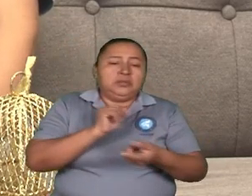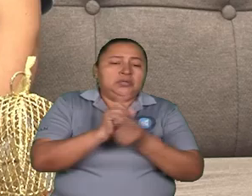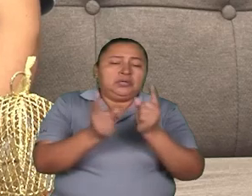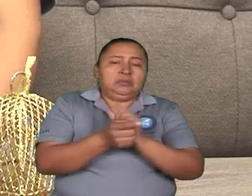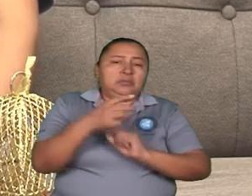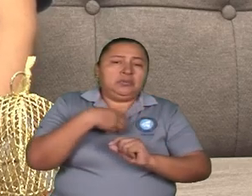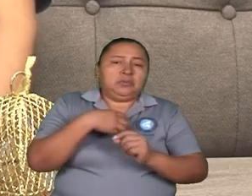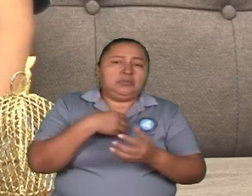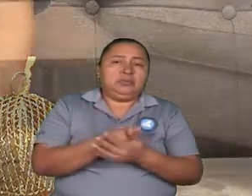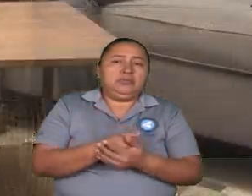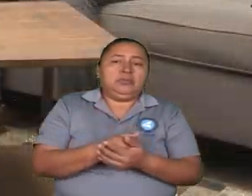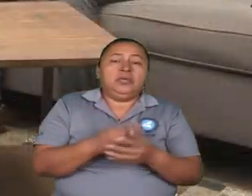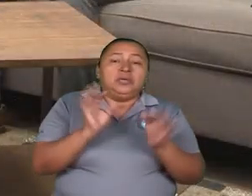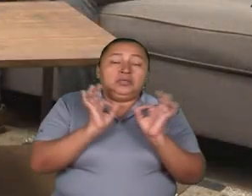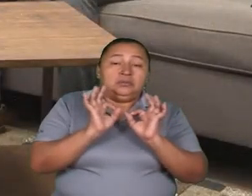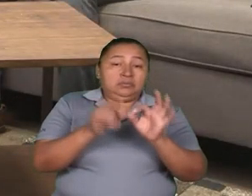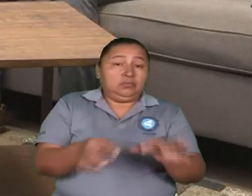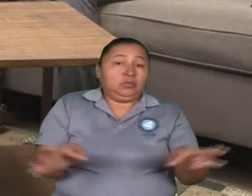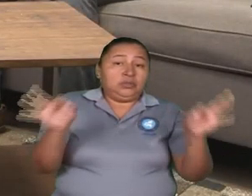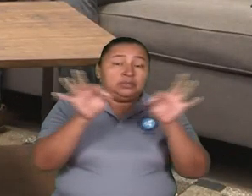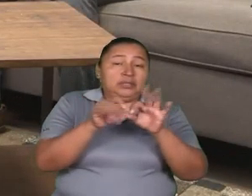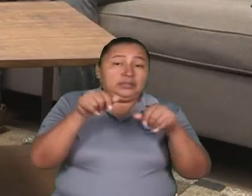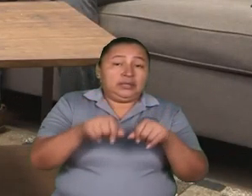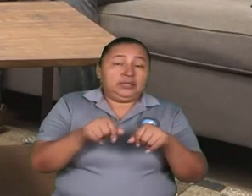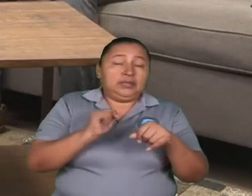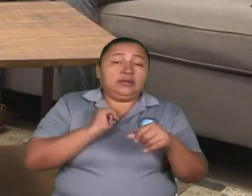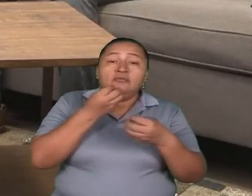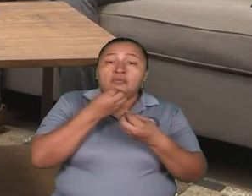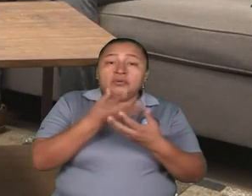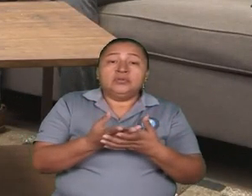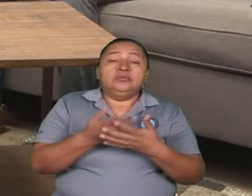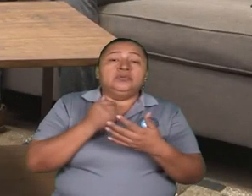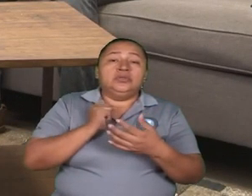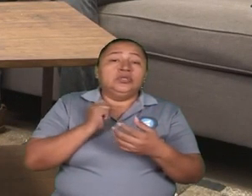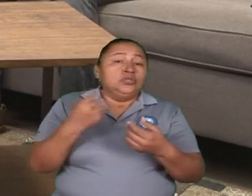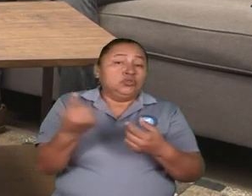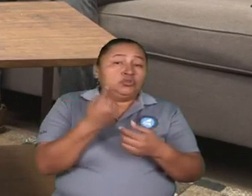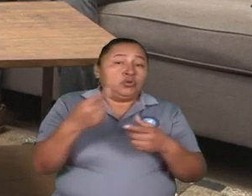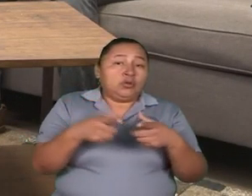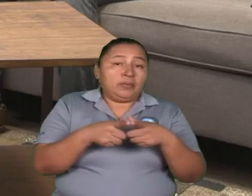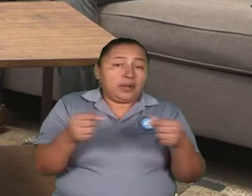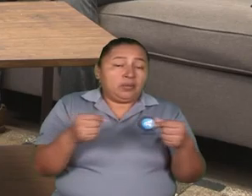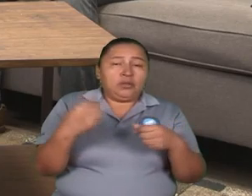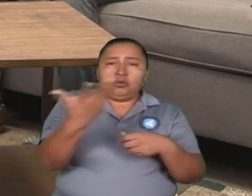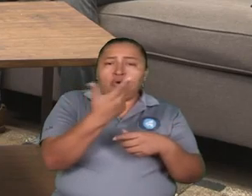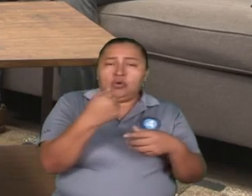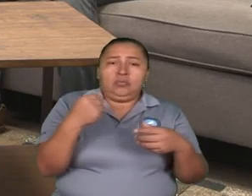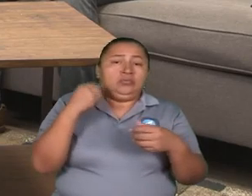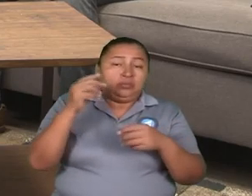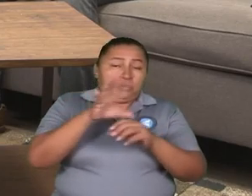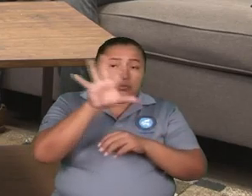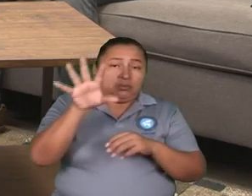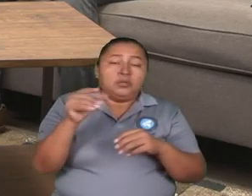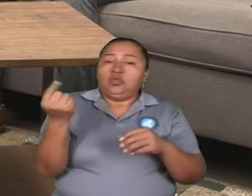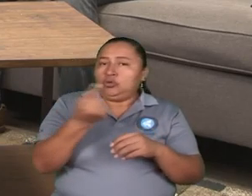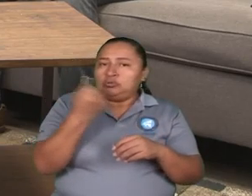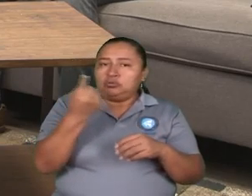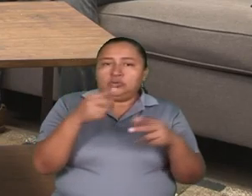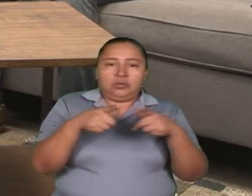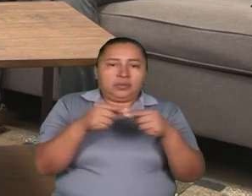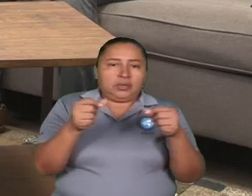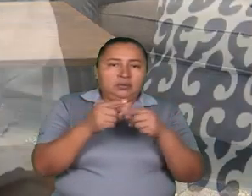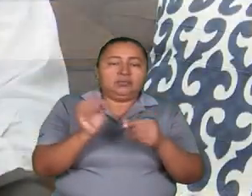trabajando. Claro, hay algunas alcaldías que tienen su propia temática, su propio nombre. Por